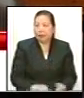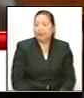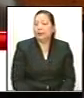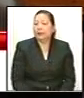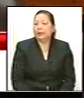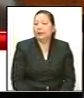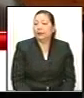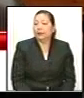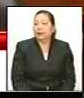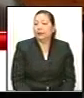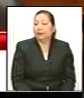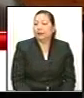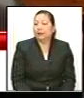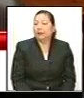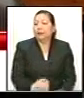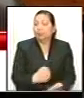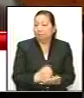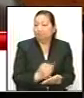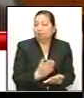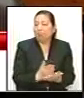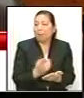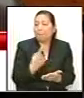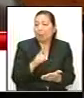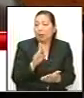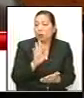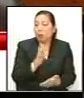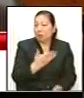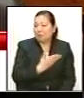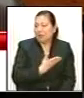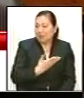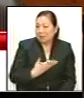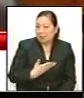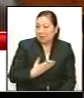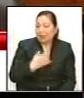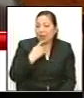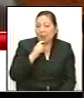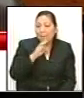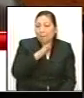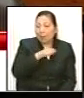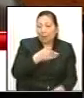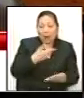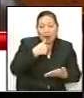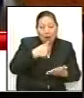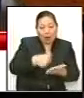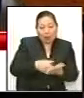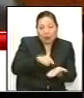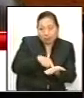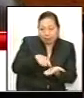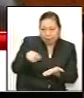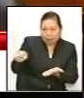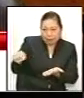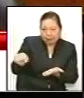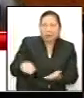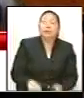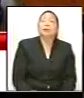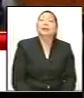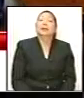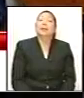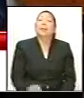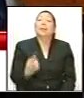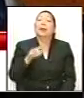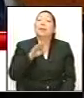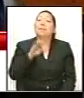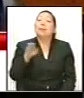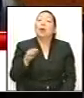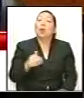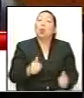y más bien le planteo un cuarto intermedio para que su presidencia requiera a la Cancillería la agenda del viaje, con